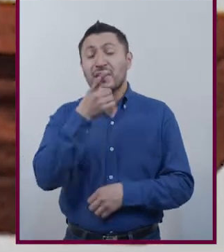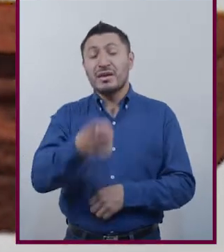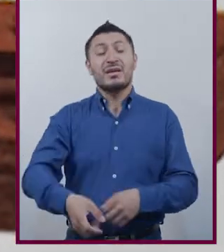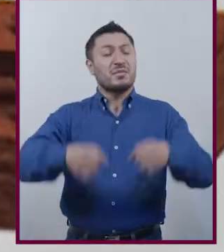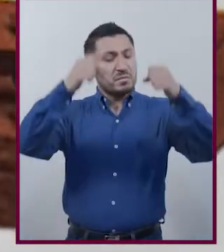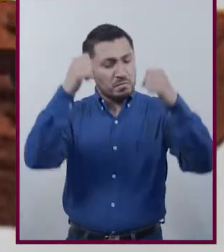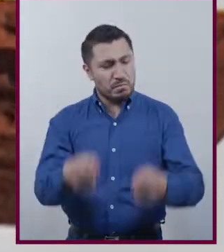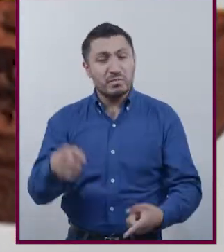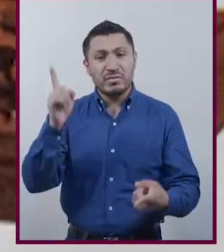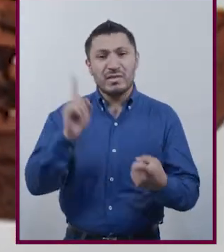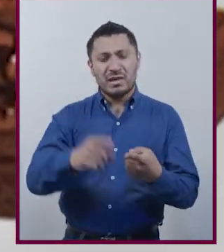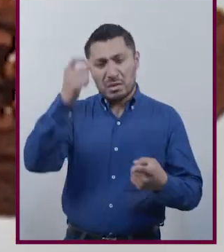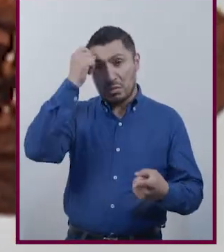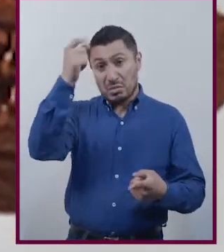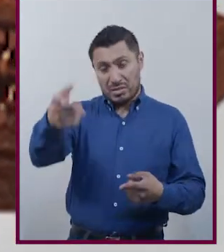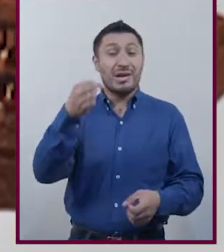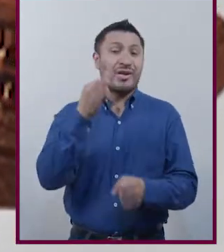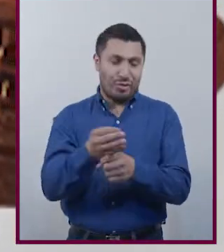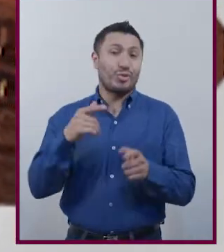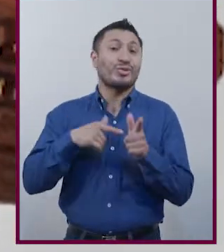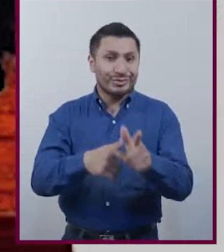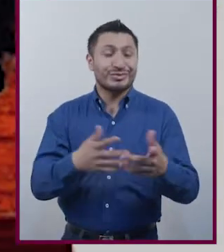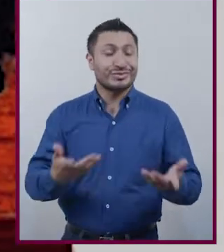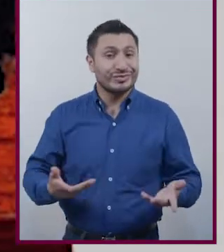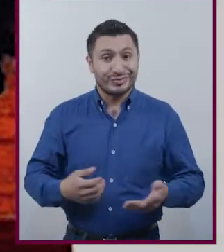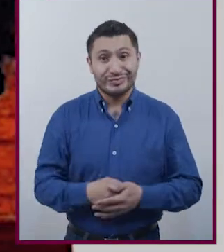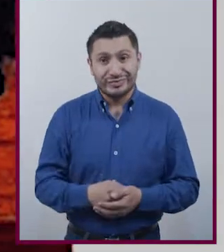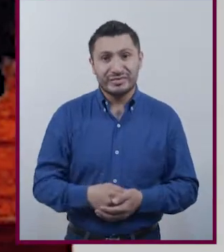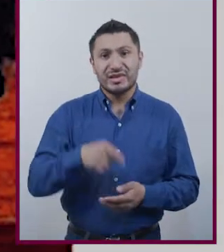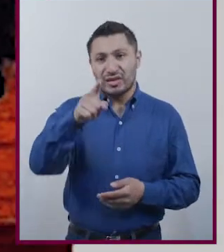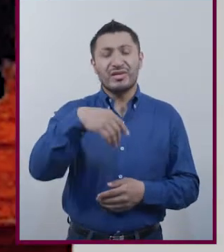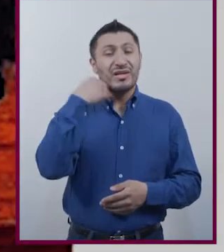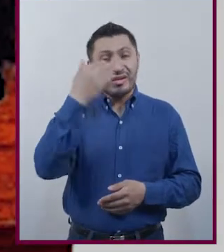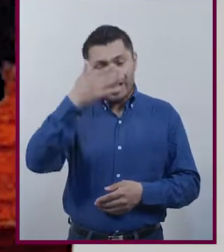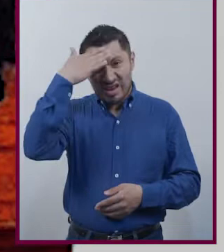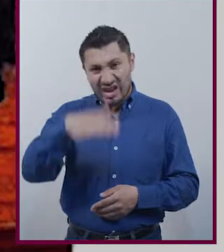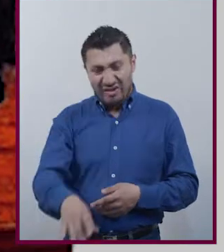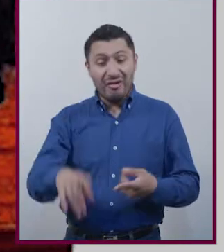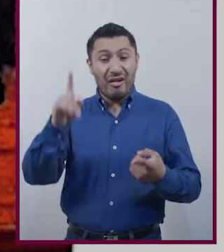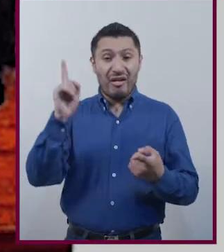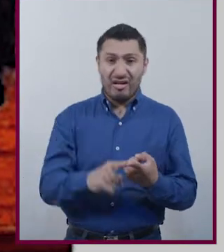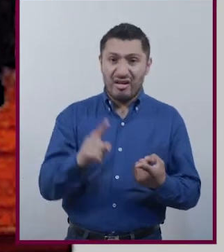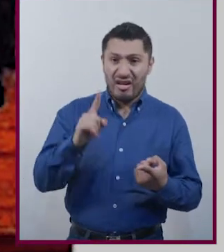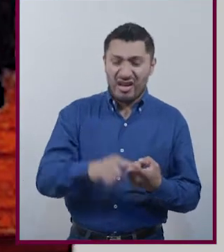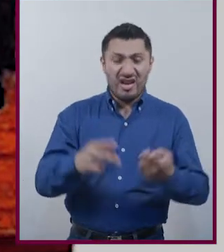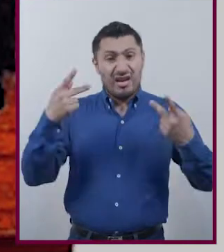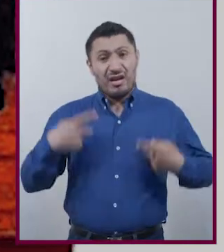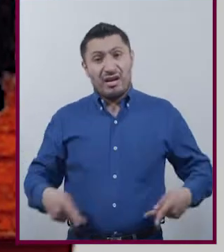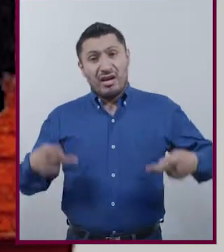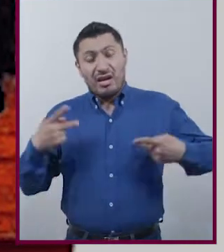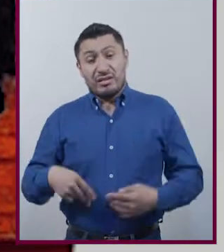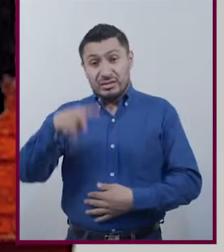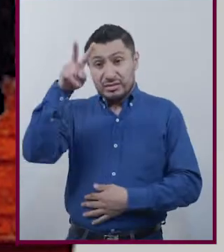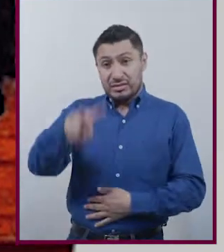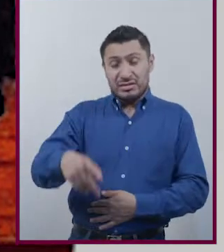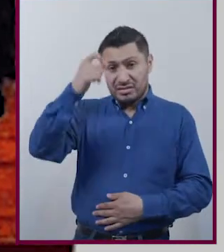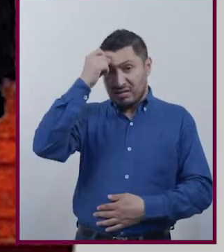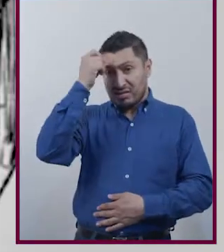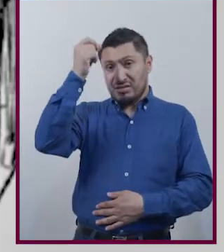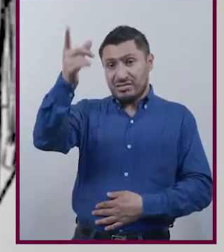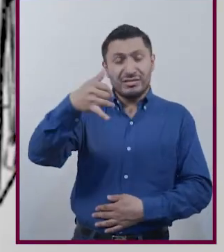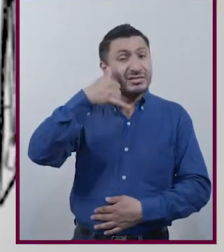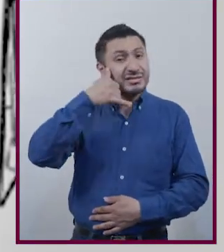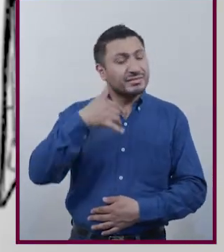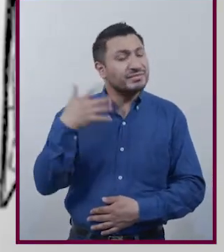el inventor del teléfono siguen hasta nuestros días? ¿Te gustaría saber quién de estos personajes fue realmente el inventor